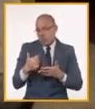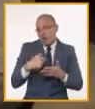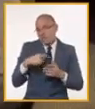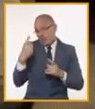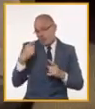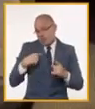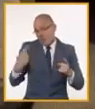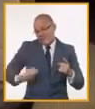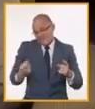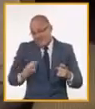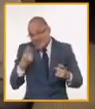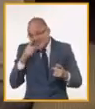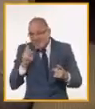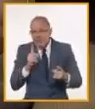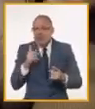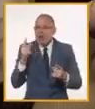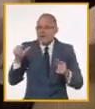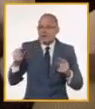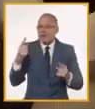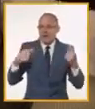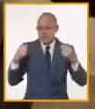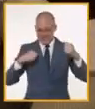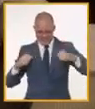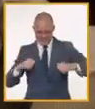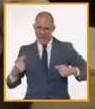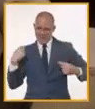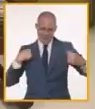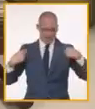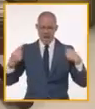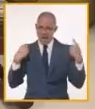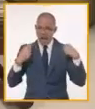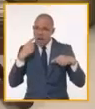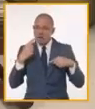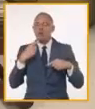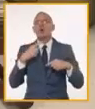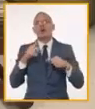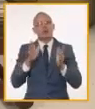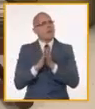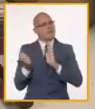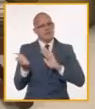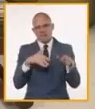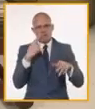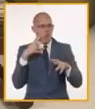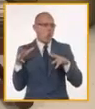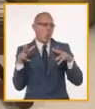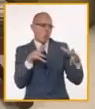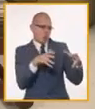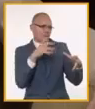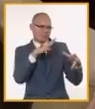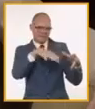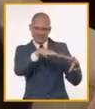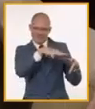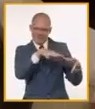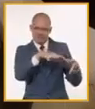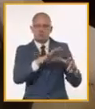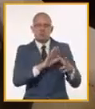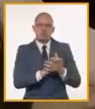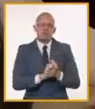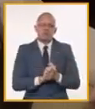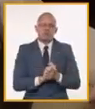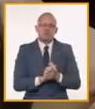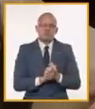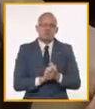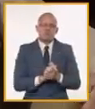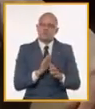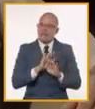del combate en el central, que era Soledad, se llamaba antes. Ahora sí, como no, El Salvador. Yo me llevé